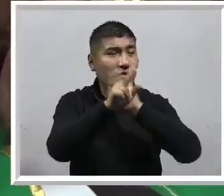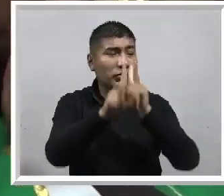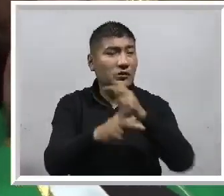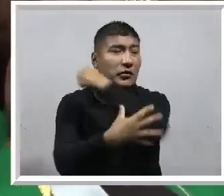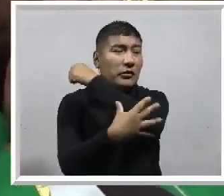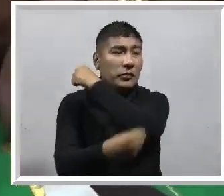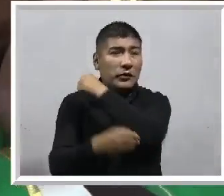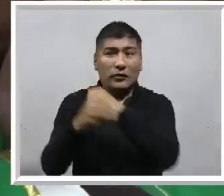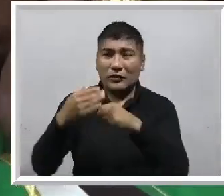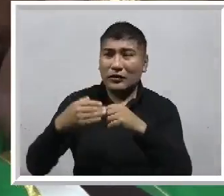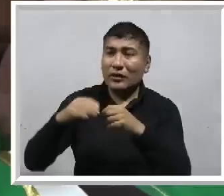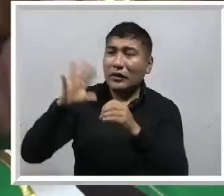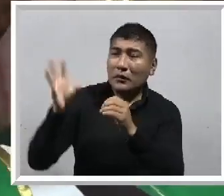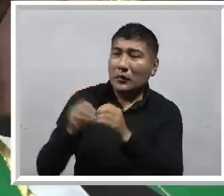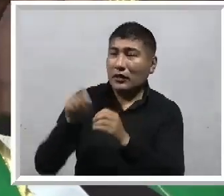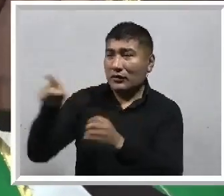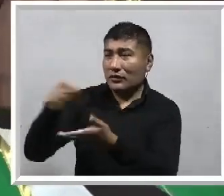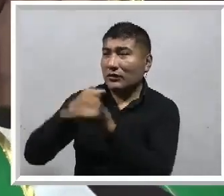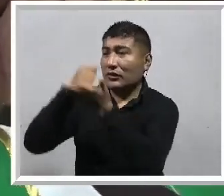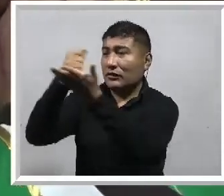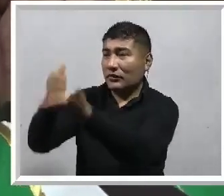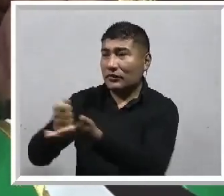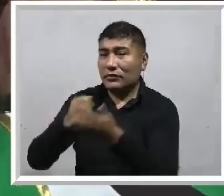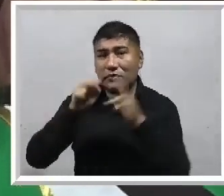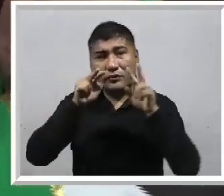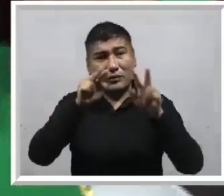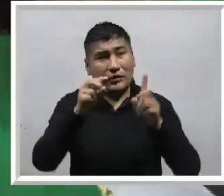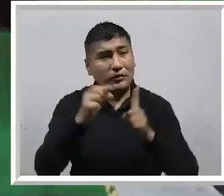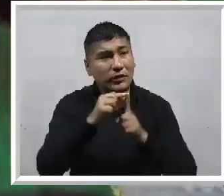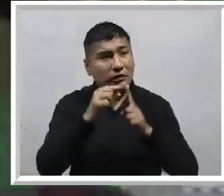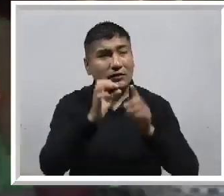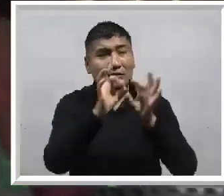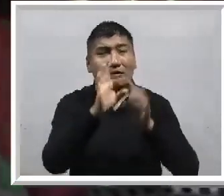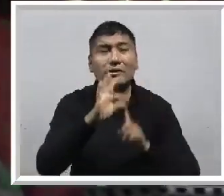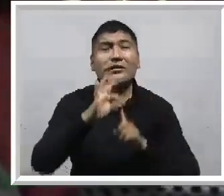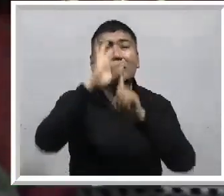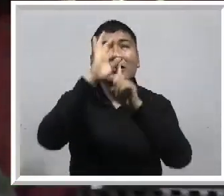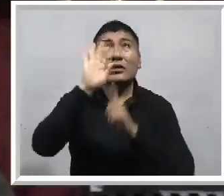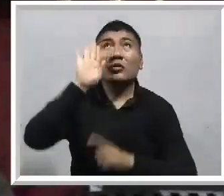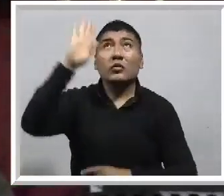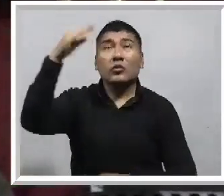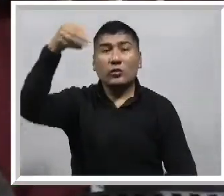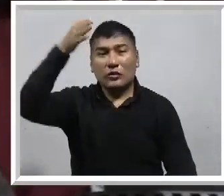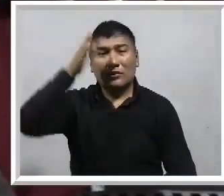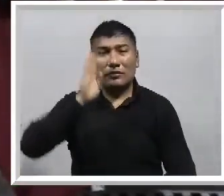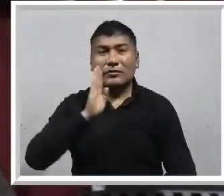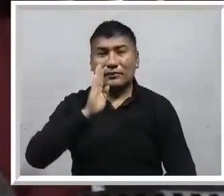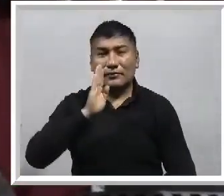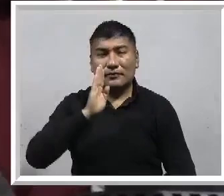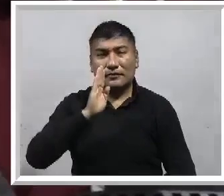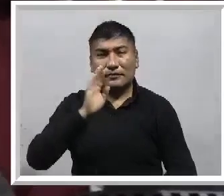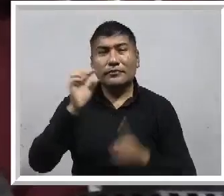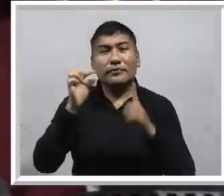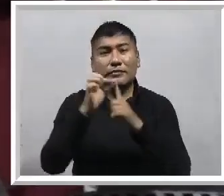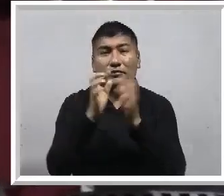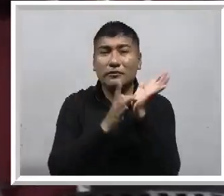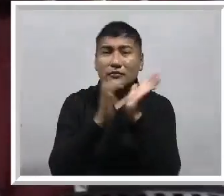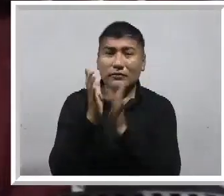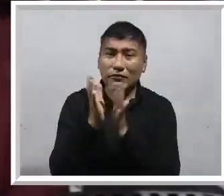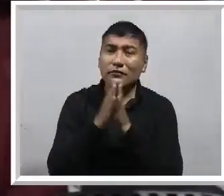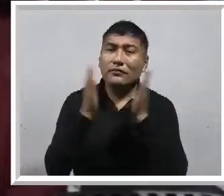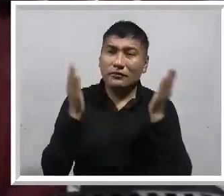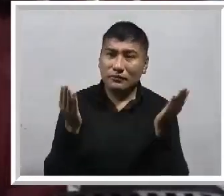necesitado la escucha de la palabra en especial de Dios no de la